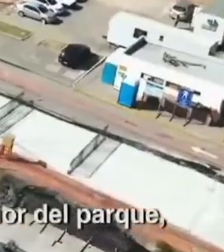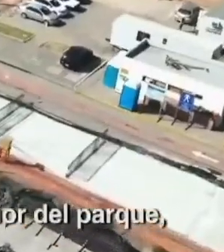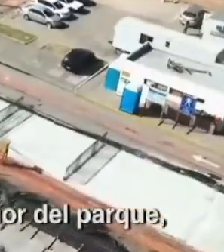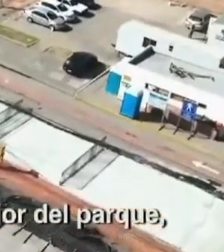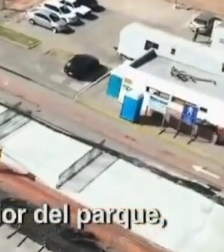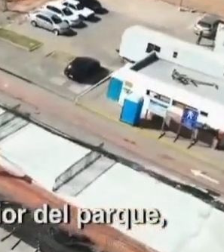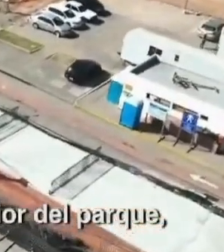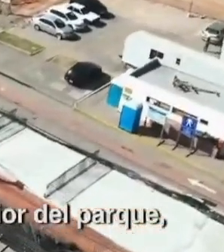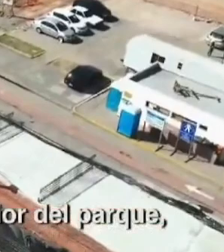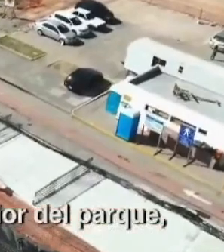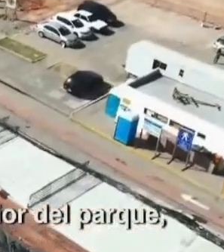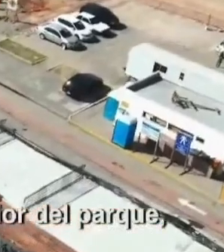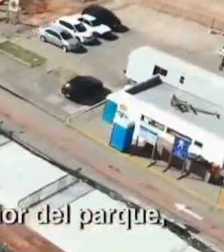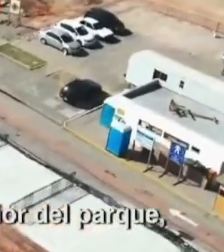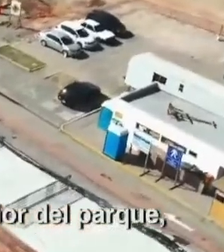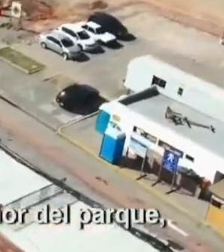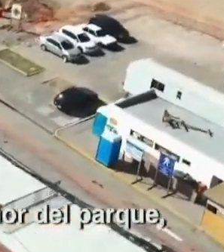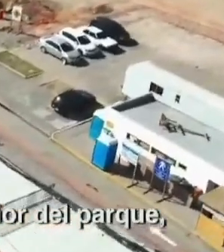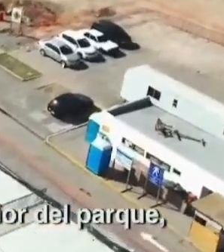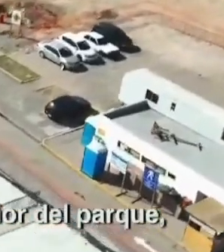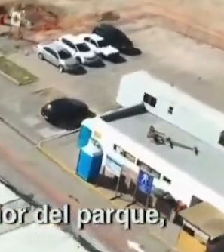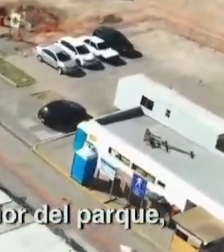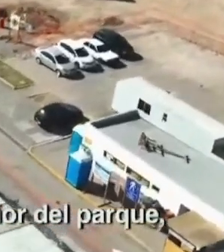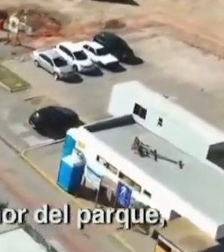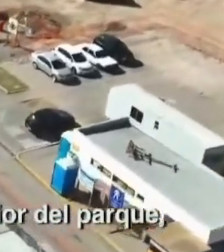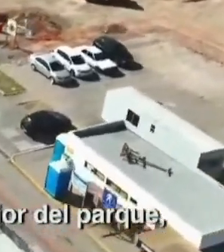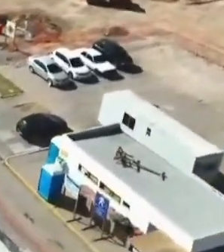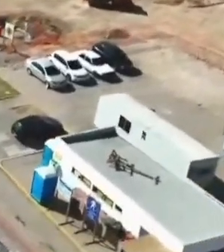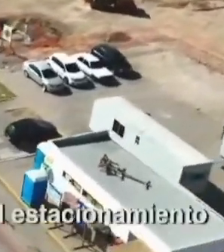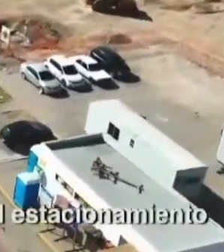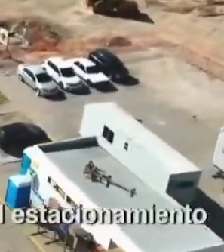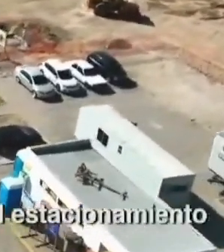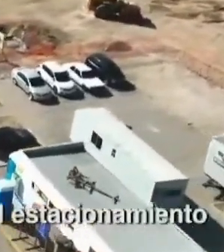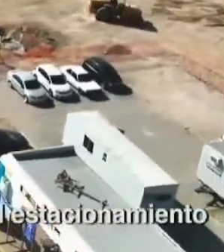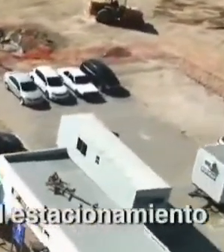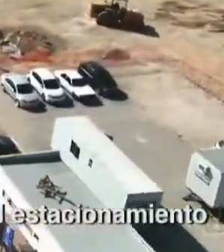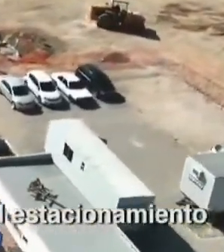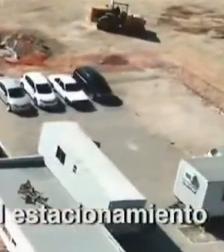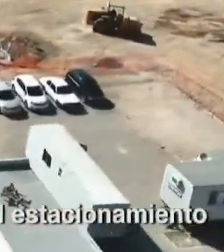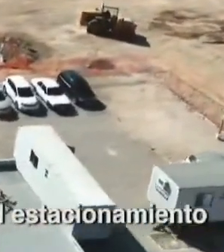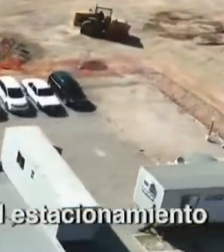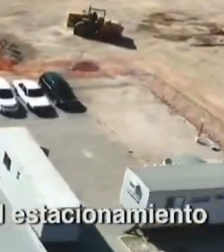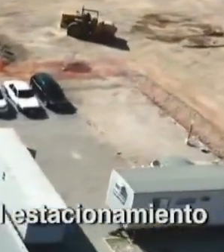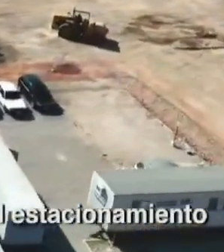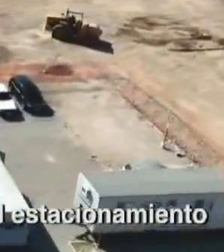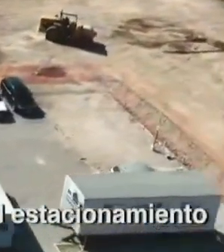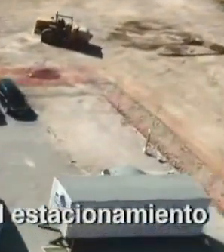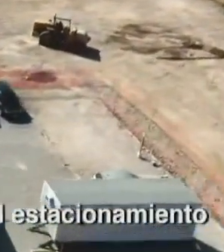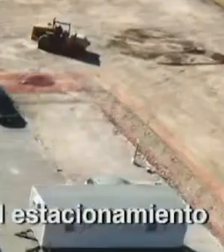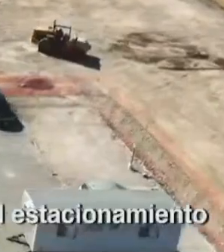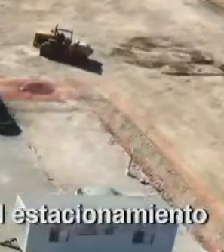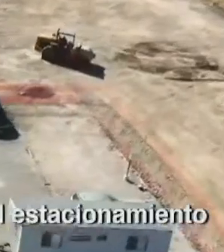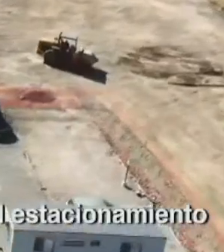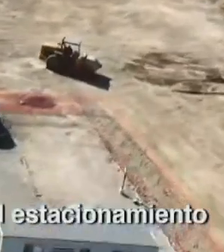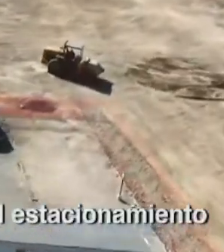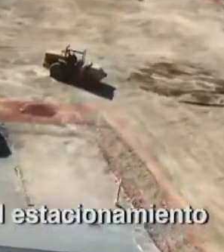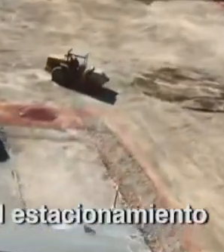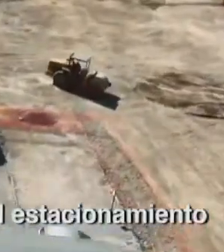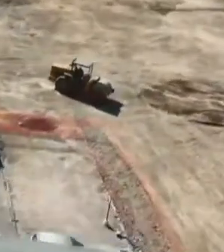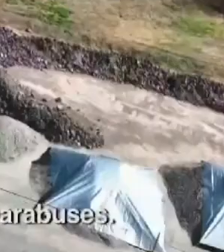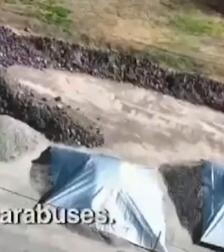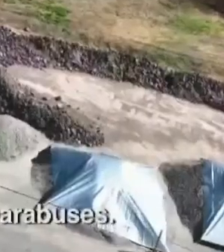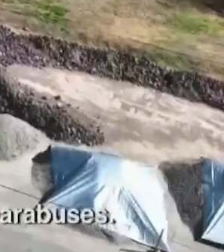se continúa con el desmonte para las vialidades al interior del parque así como la conformación del terrapén inicial en el área del